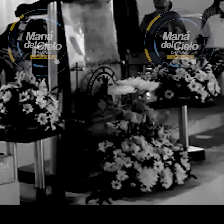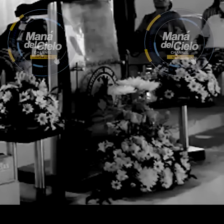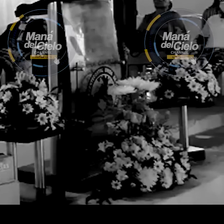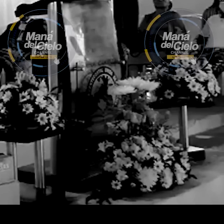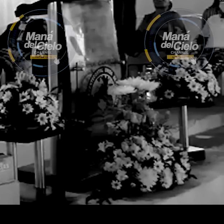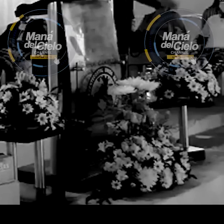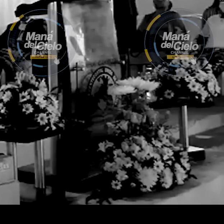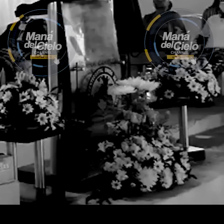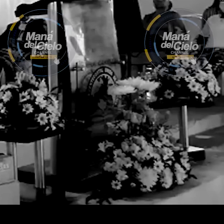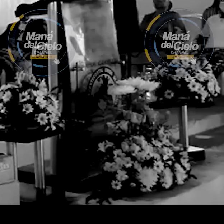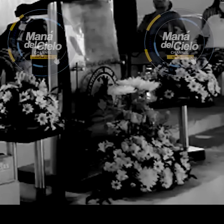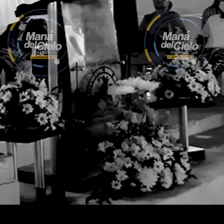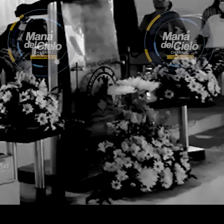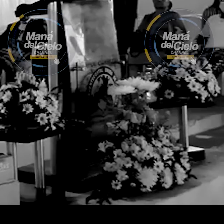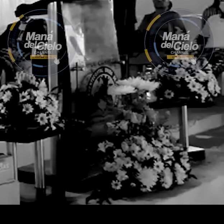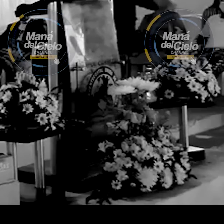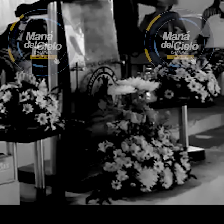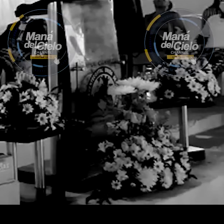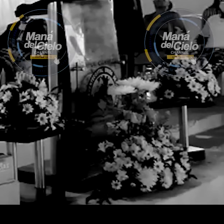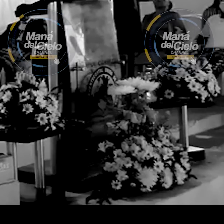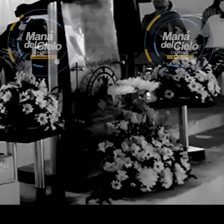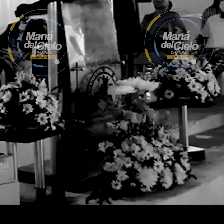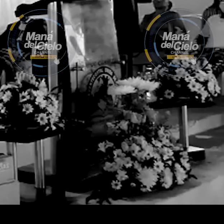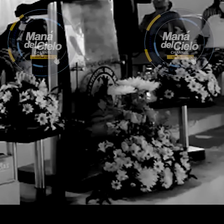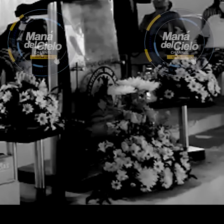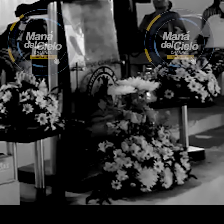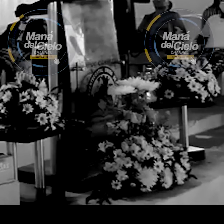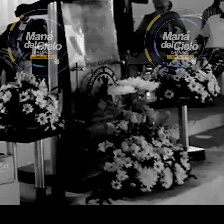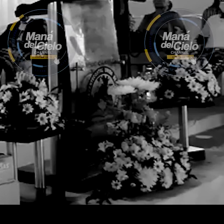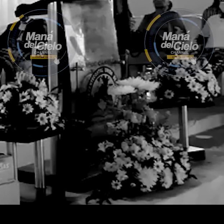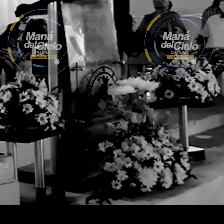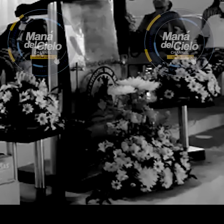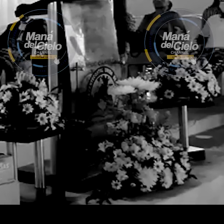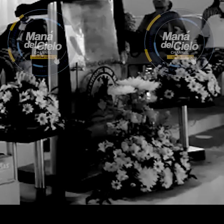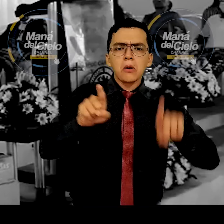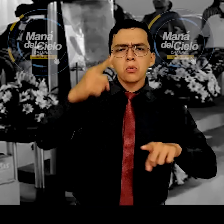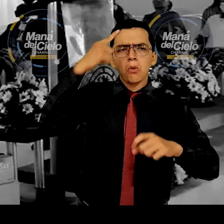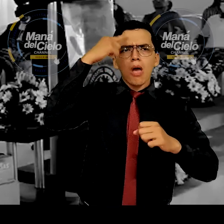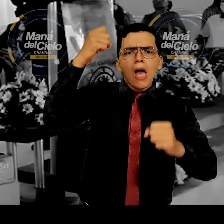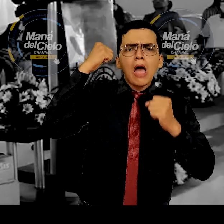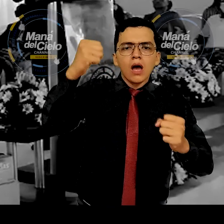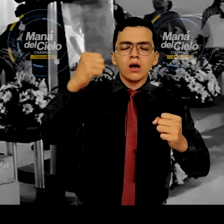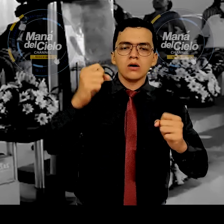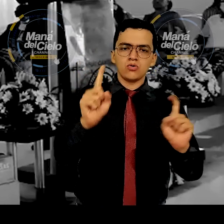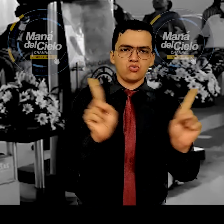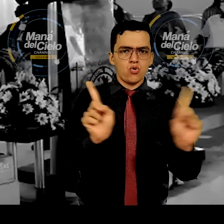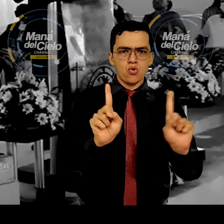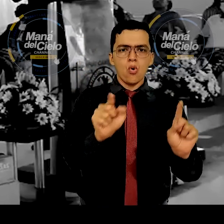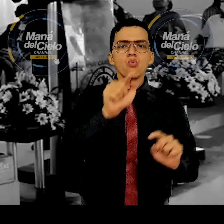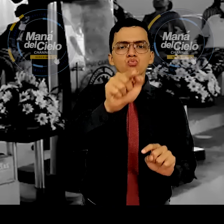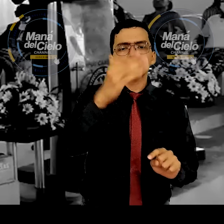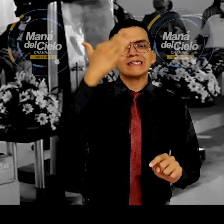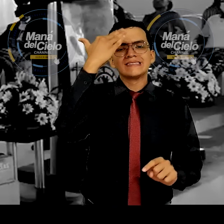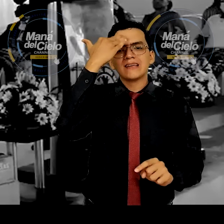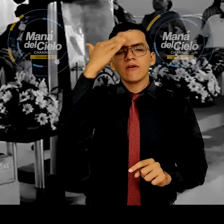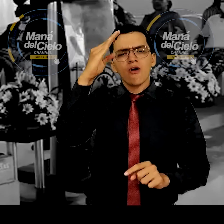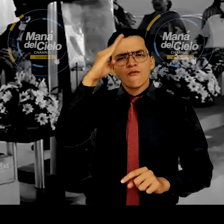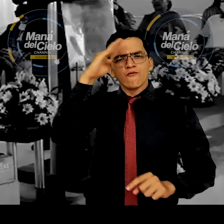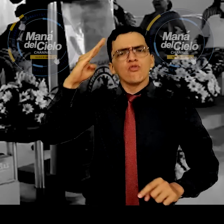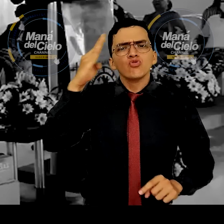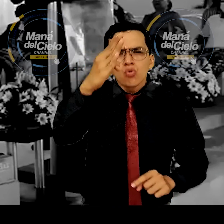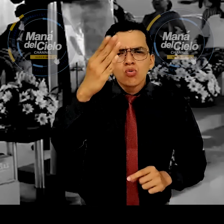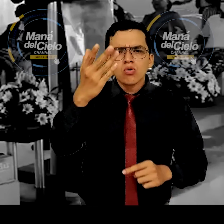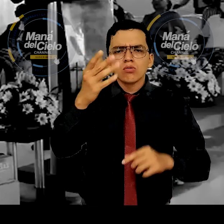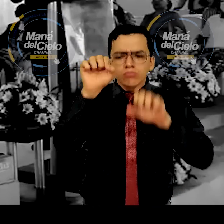mal, angustiosa, desesperada. Tú tienes que saber para dónde vas, qué estás haciendo y por